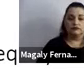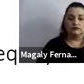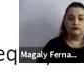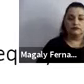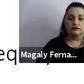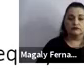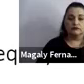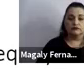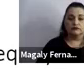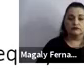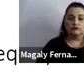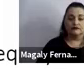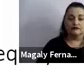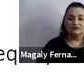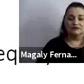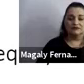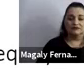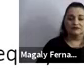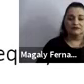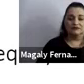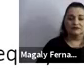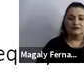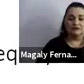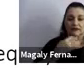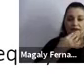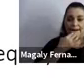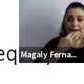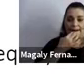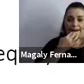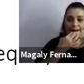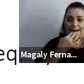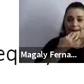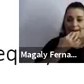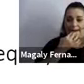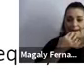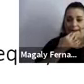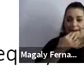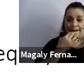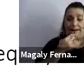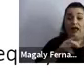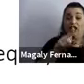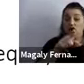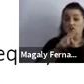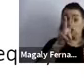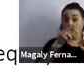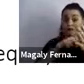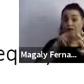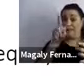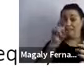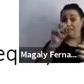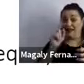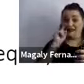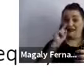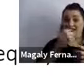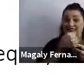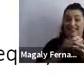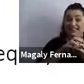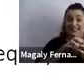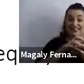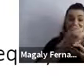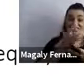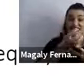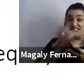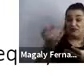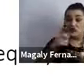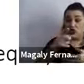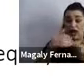Estoy haciendo un lío. Pero bueno, ahora verán ustedes. Pero ¿en dónde estamos en el 2020? ¿no? En la distribución. Esta es una